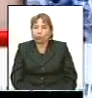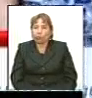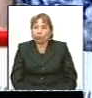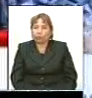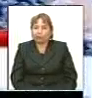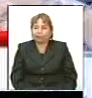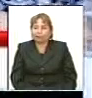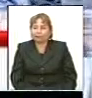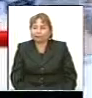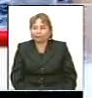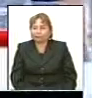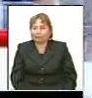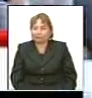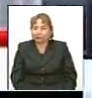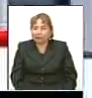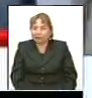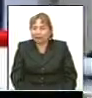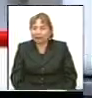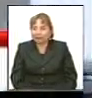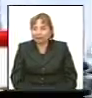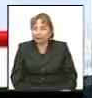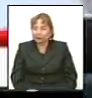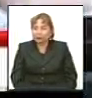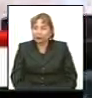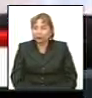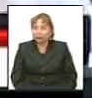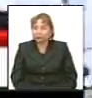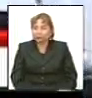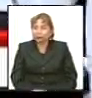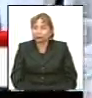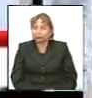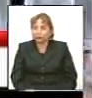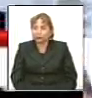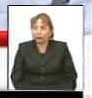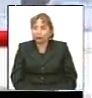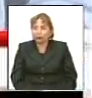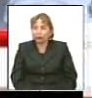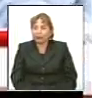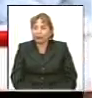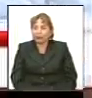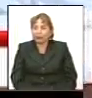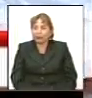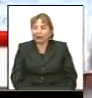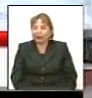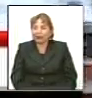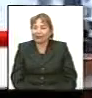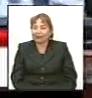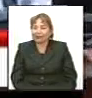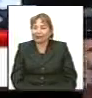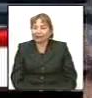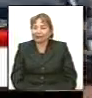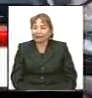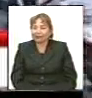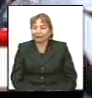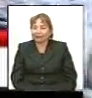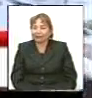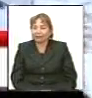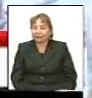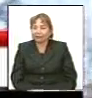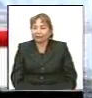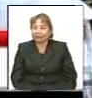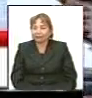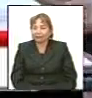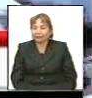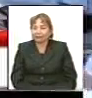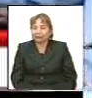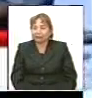muchas gracias sí sí sí sí no no no bueno yo en esta oportunidad quisiera yo retirar